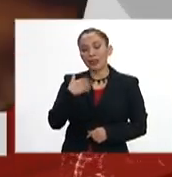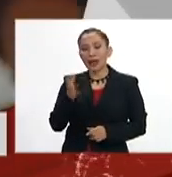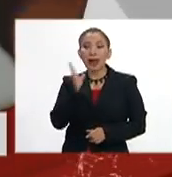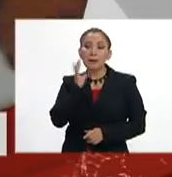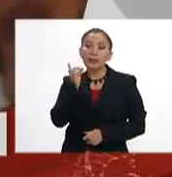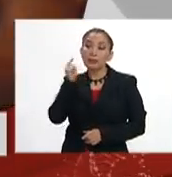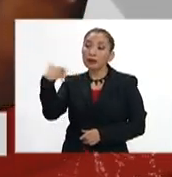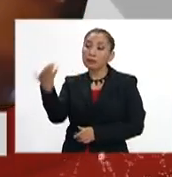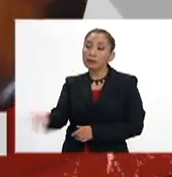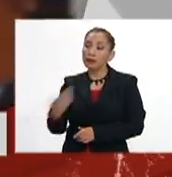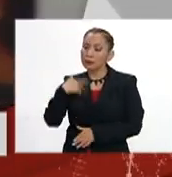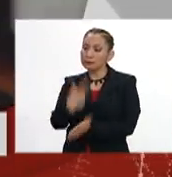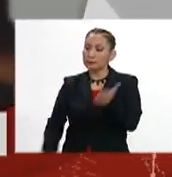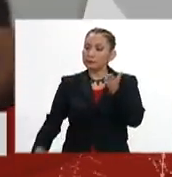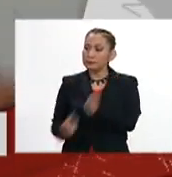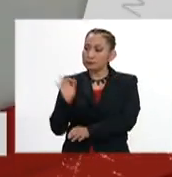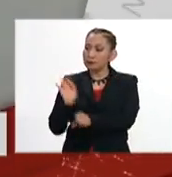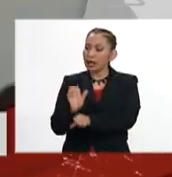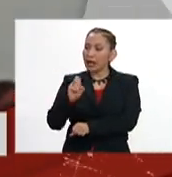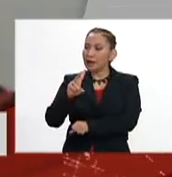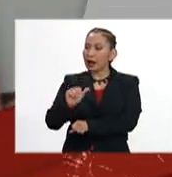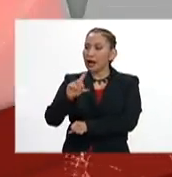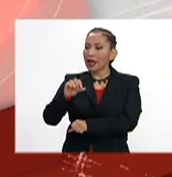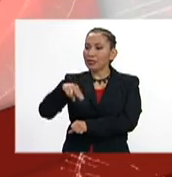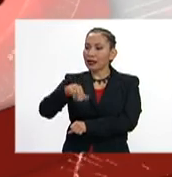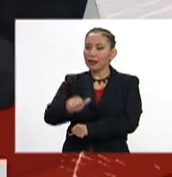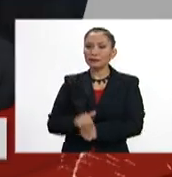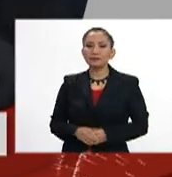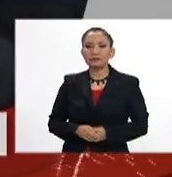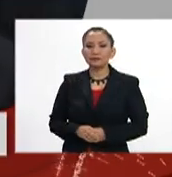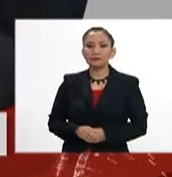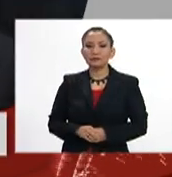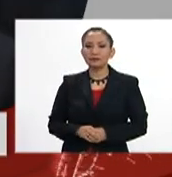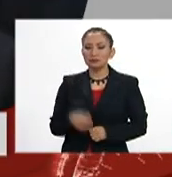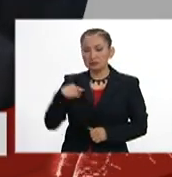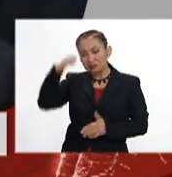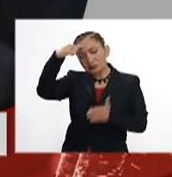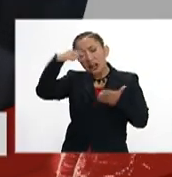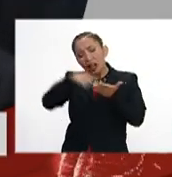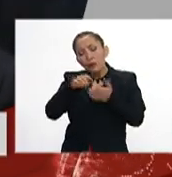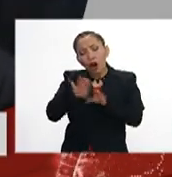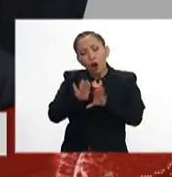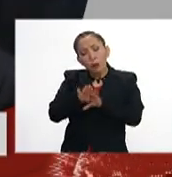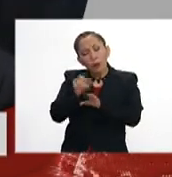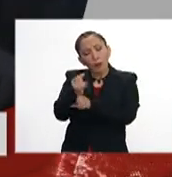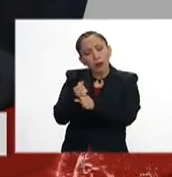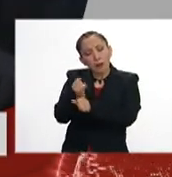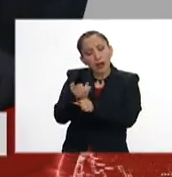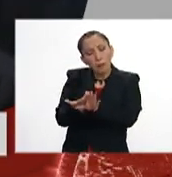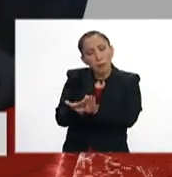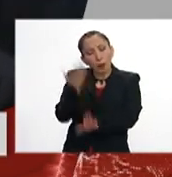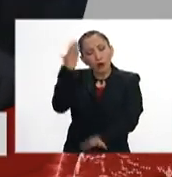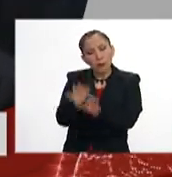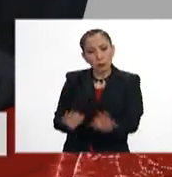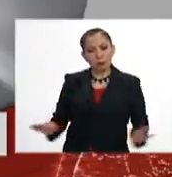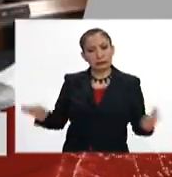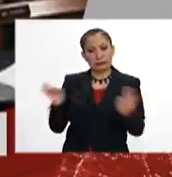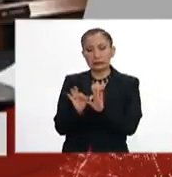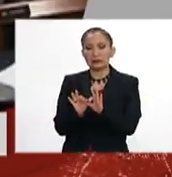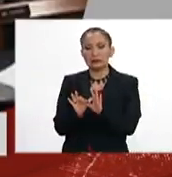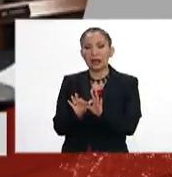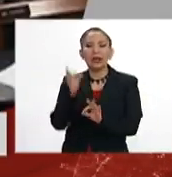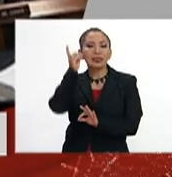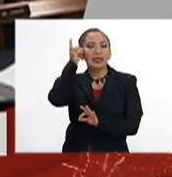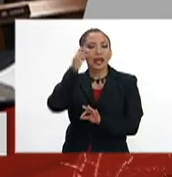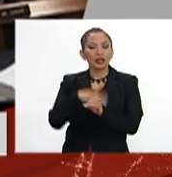Cámara de Diputados el desafuero de Eva Cadena. Lo consideramos como una investigación sumamente importante.